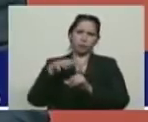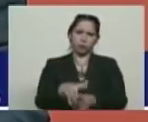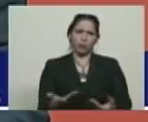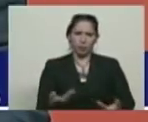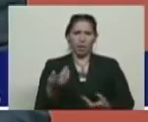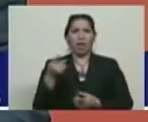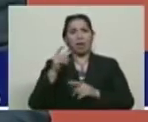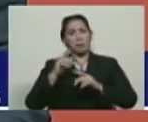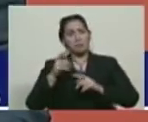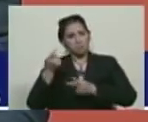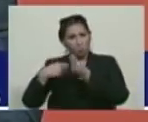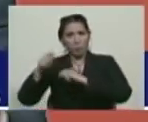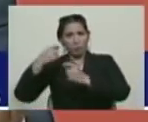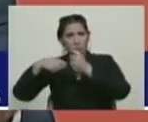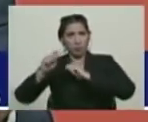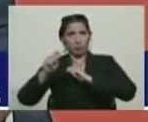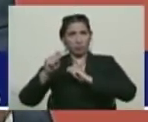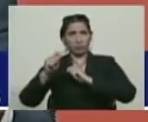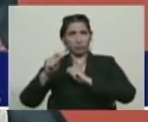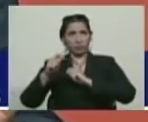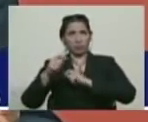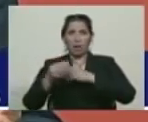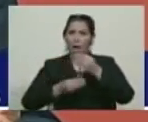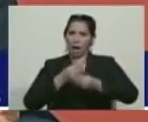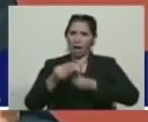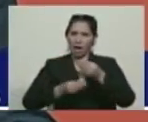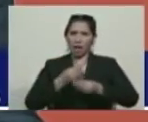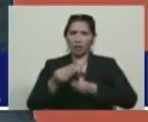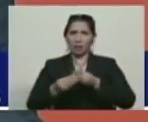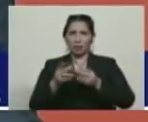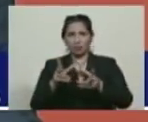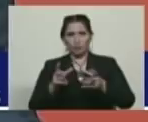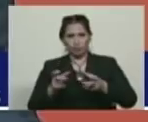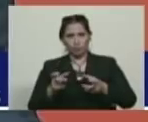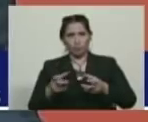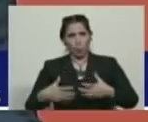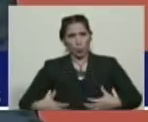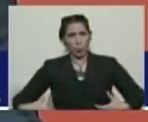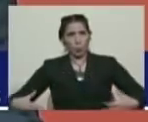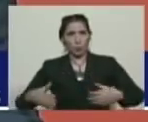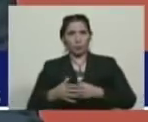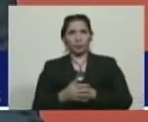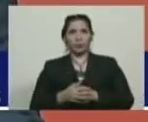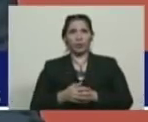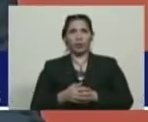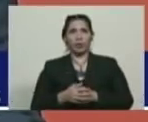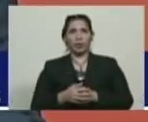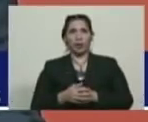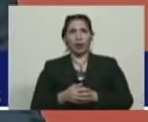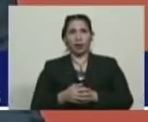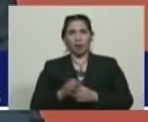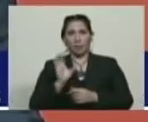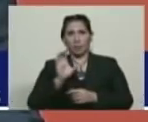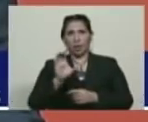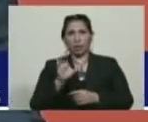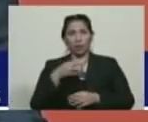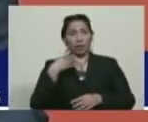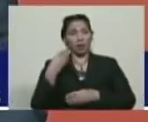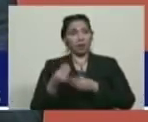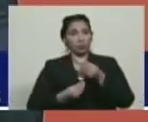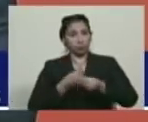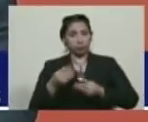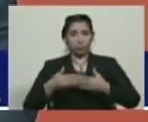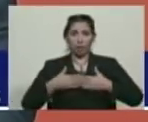de comercialización porque generan de alguna manera riquezas a la patria lo que vamos a garantizar